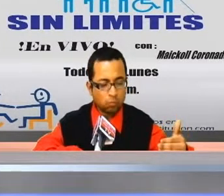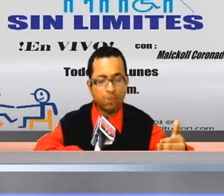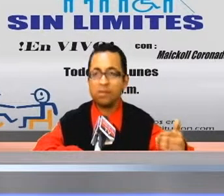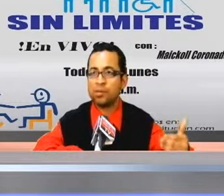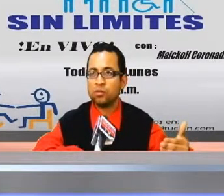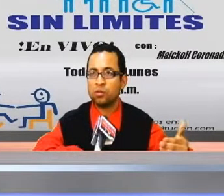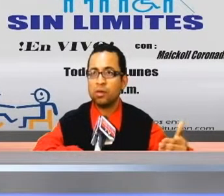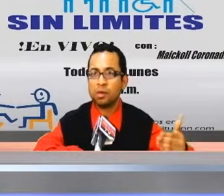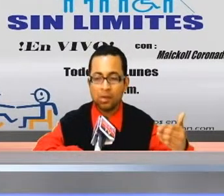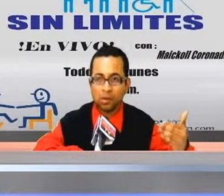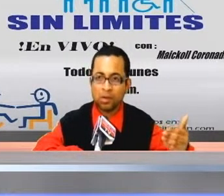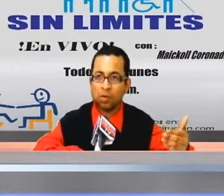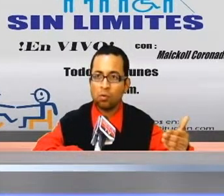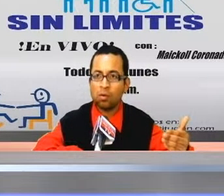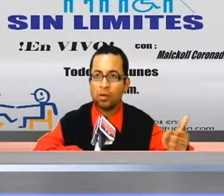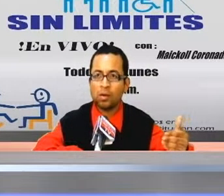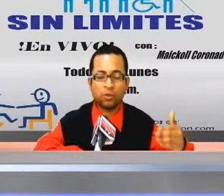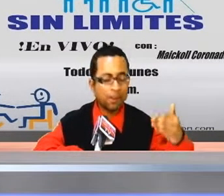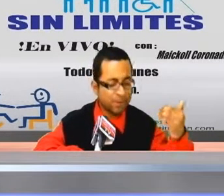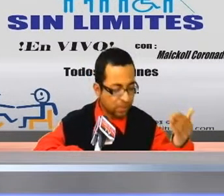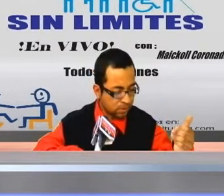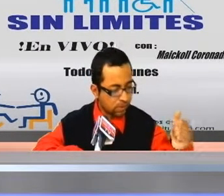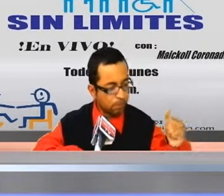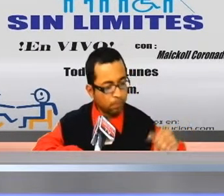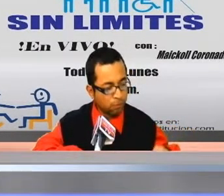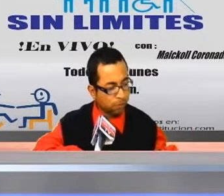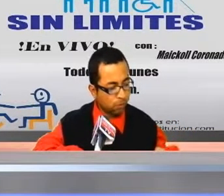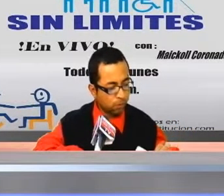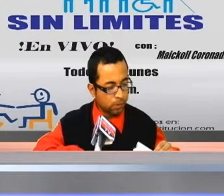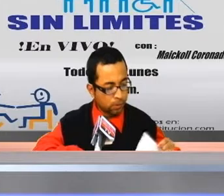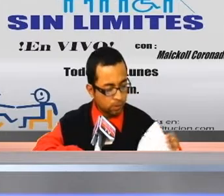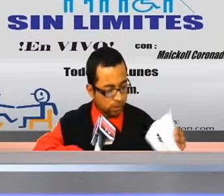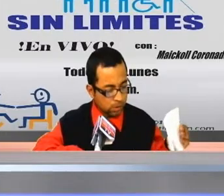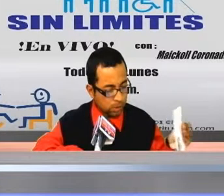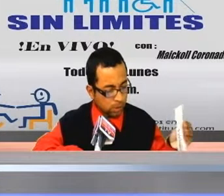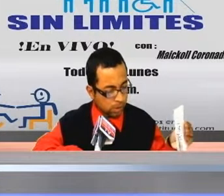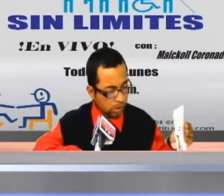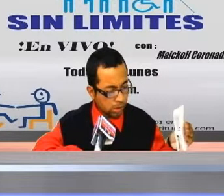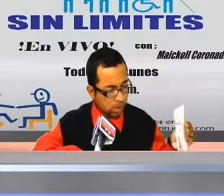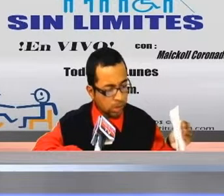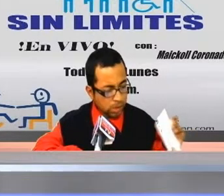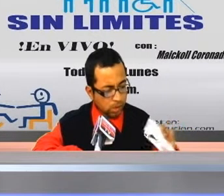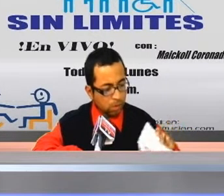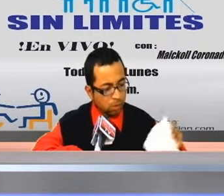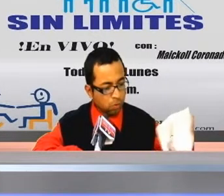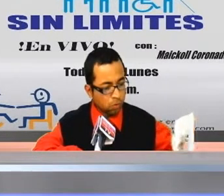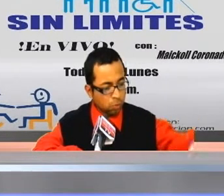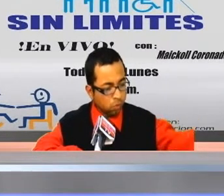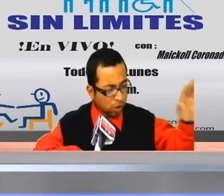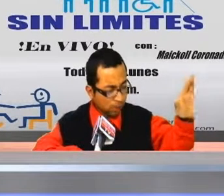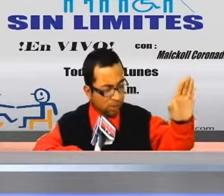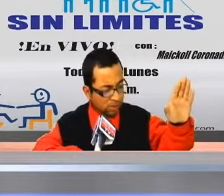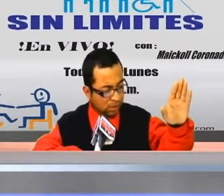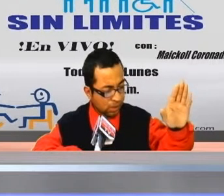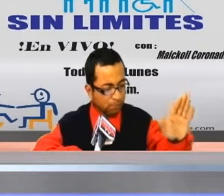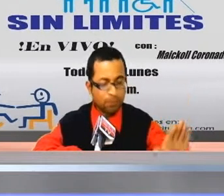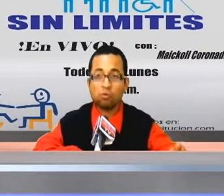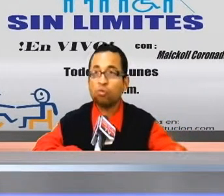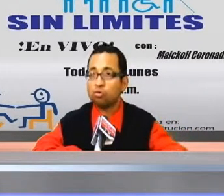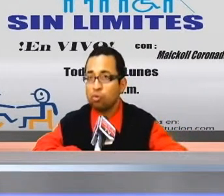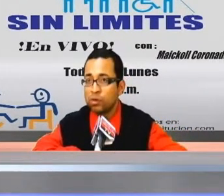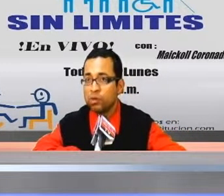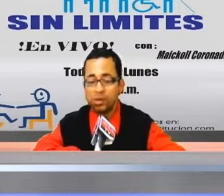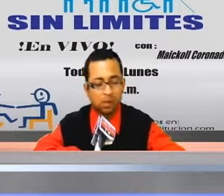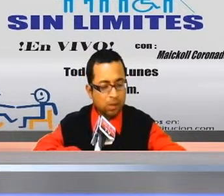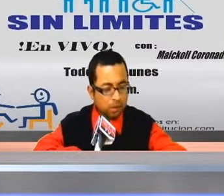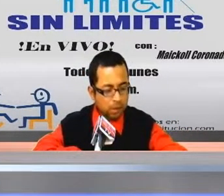Es una frase y un pensamiento que quiero que lo tenga presente, por favor. Y lógicamente que por favor no